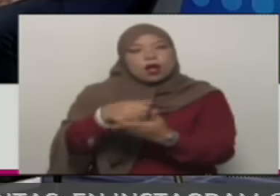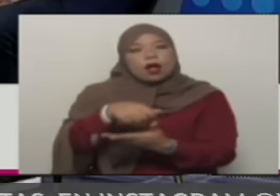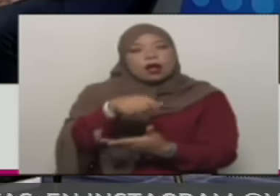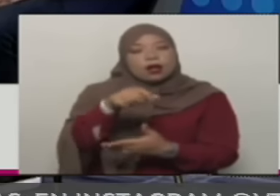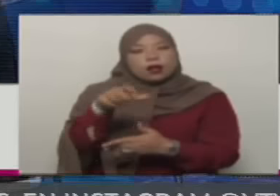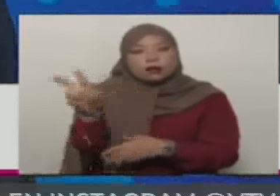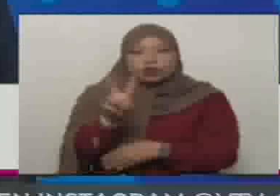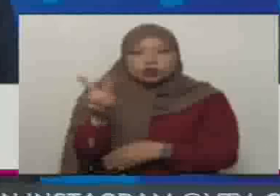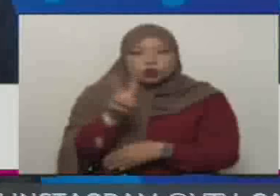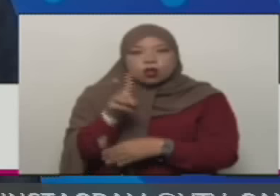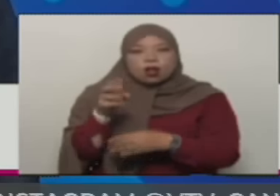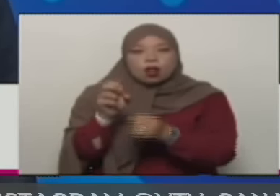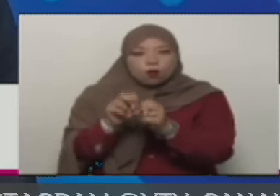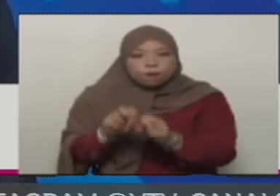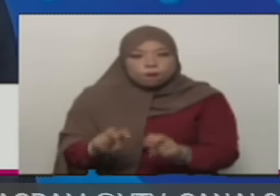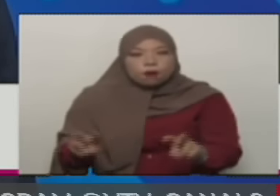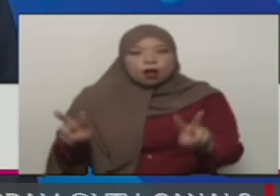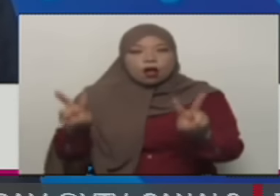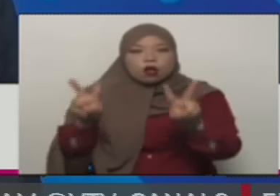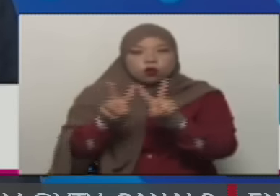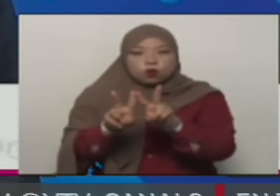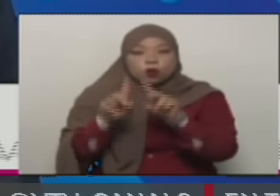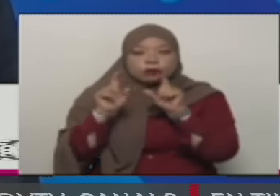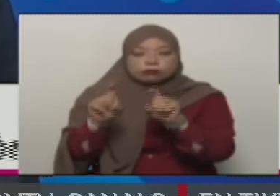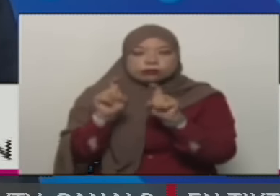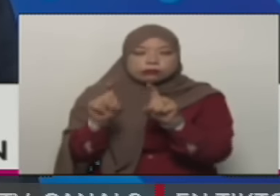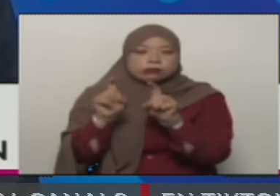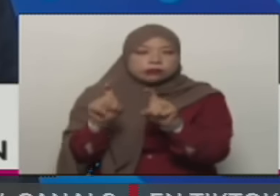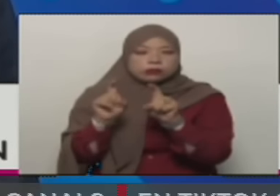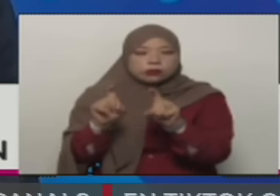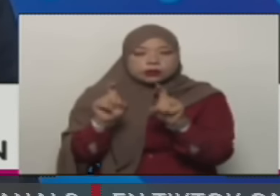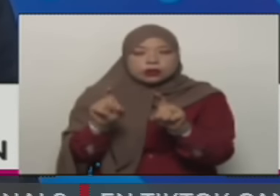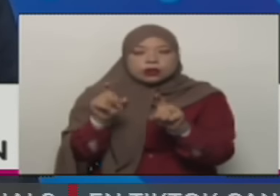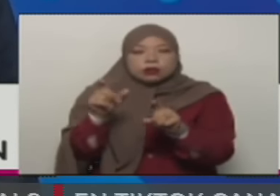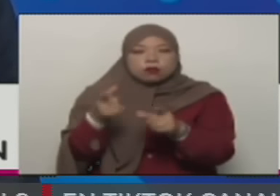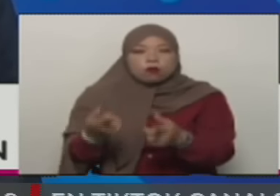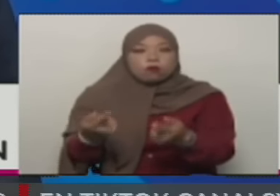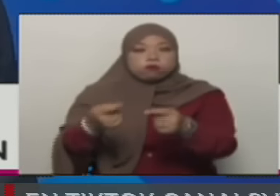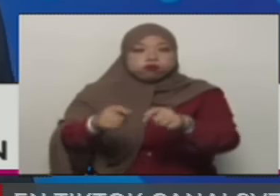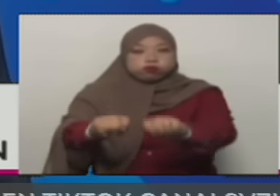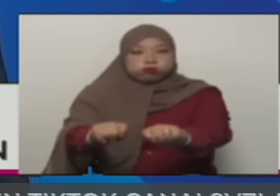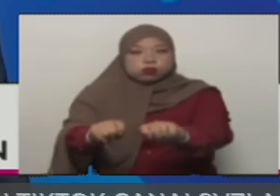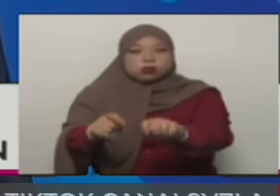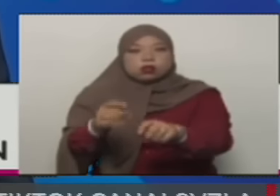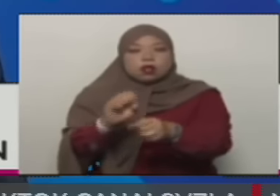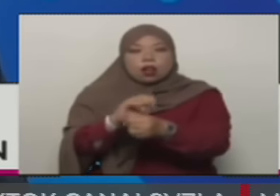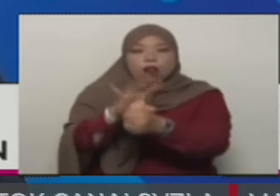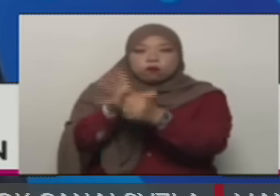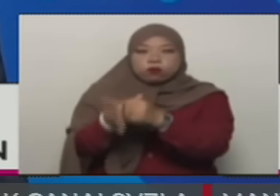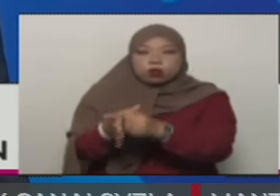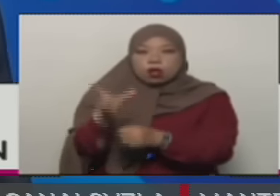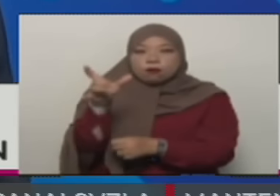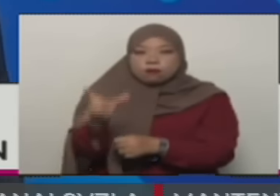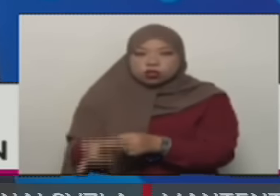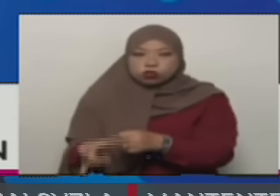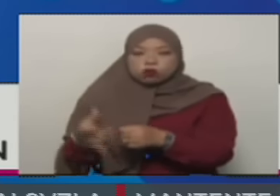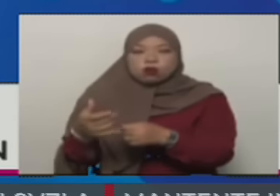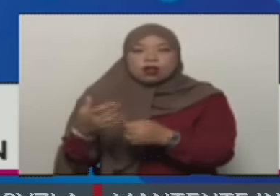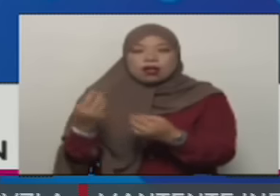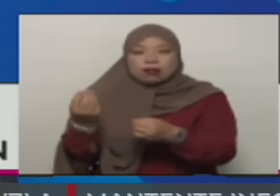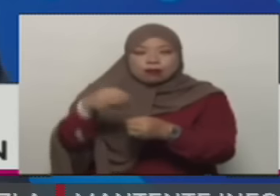la batalla de los valores que se tiene que dar, ¿no? El bloqueo, la pandemia y las redes sociales han afectado mucho